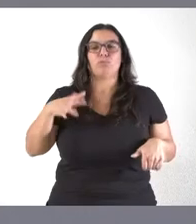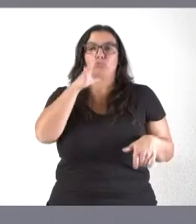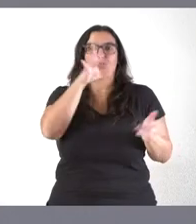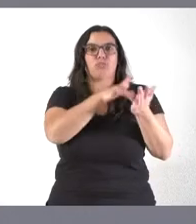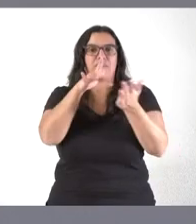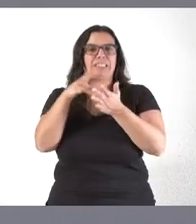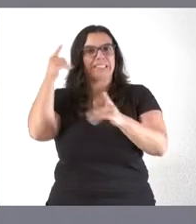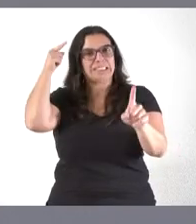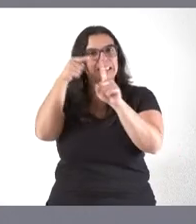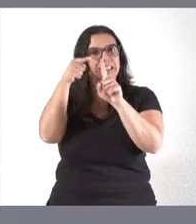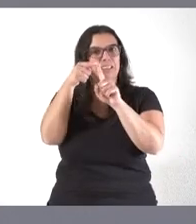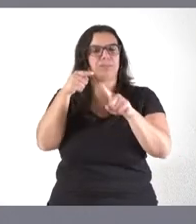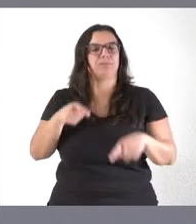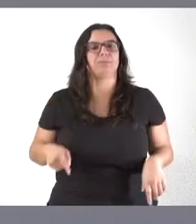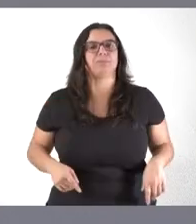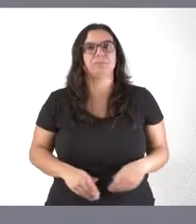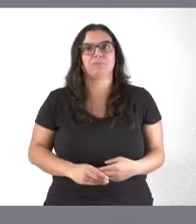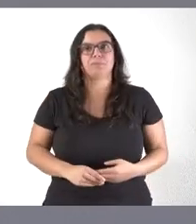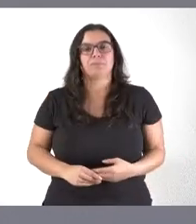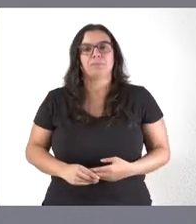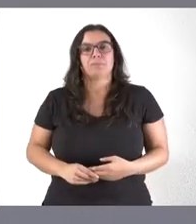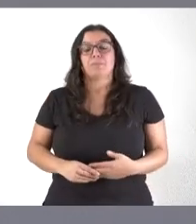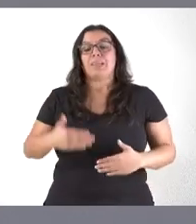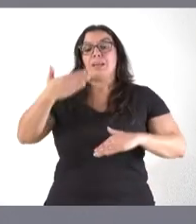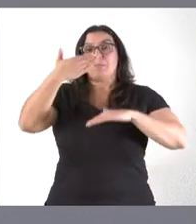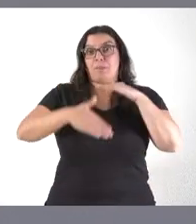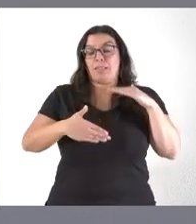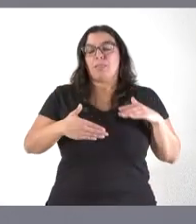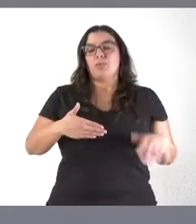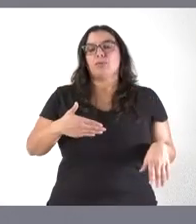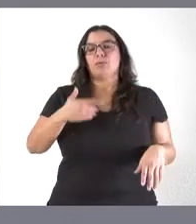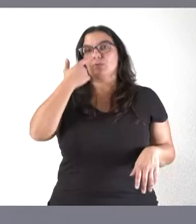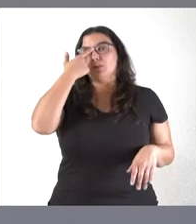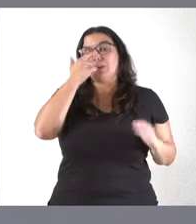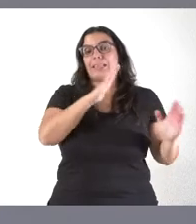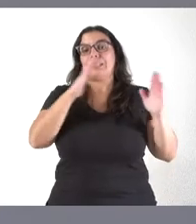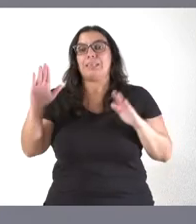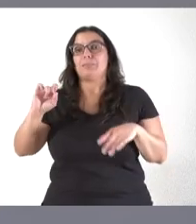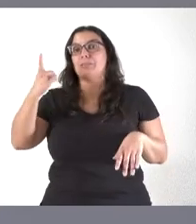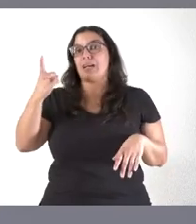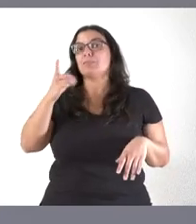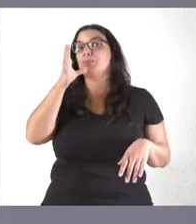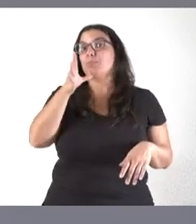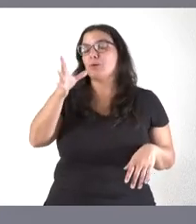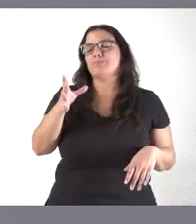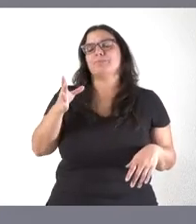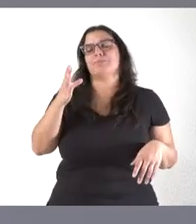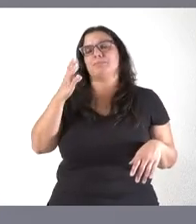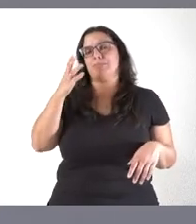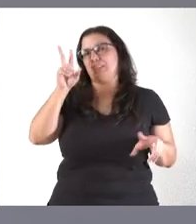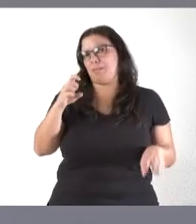trabajando como Horizonte este plazo añadido que hemos necesitado se debe fundamentalmente a tres cuestiones primero